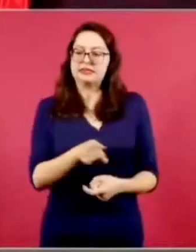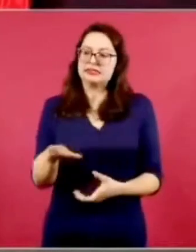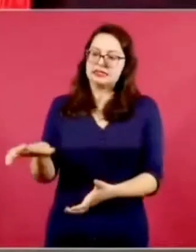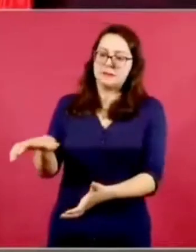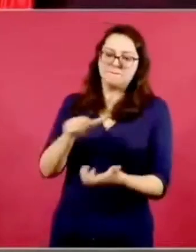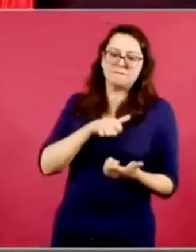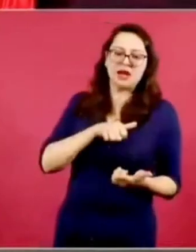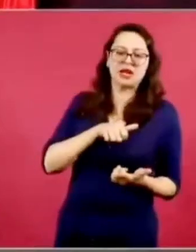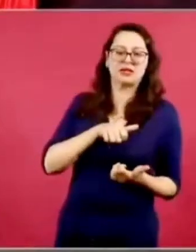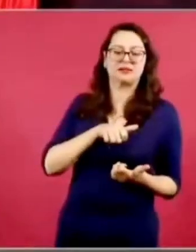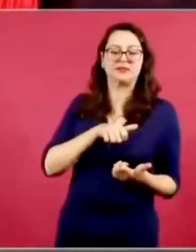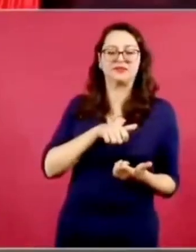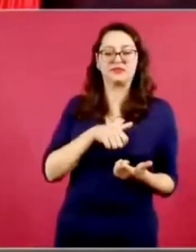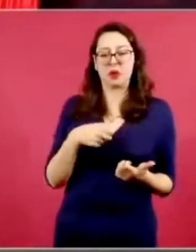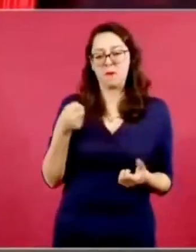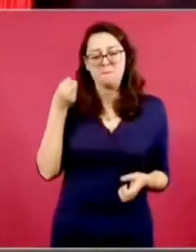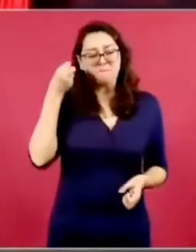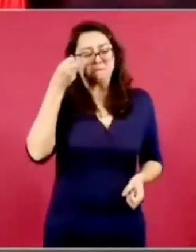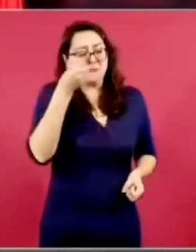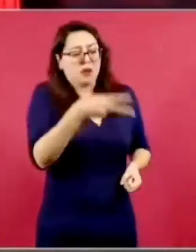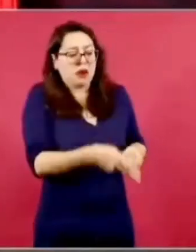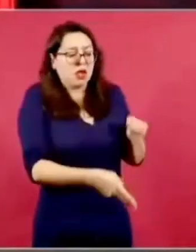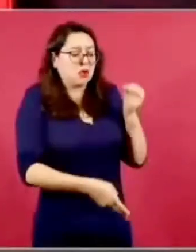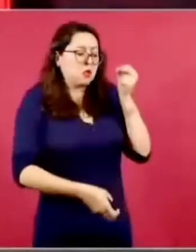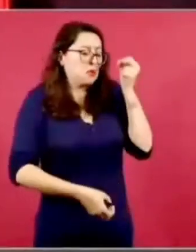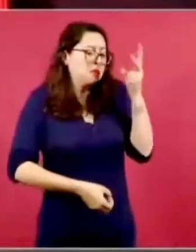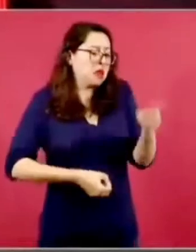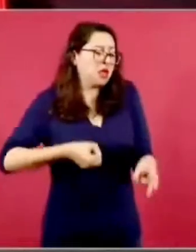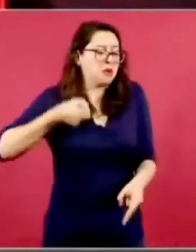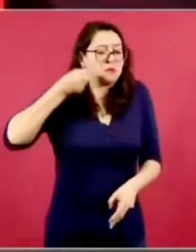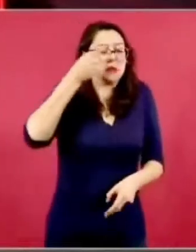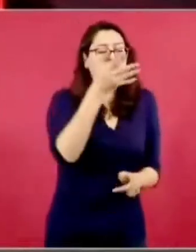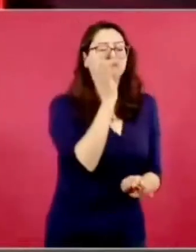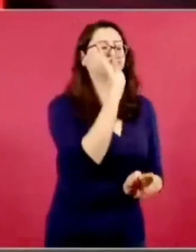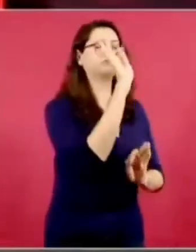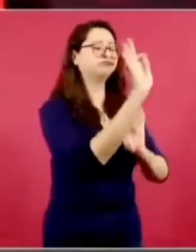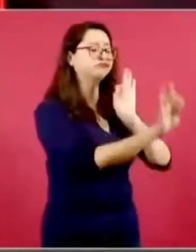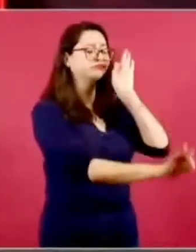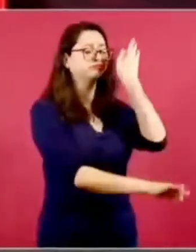a vivir colmados de atenciones, de privilegios,